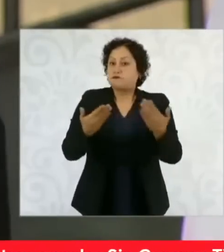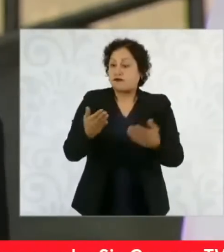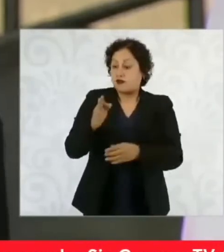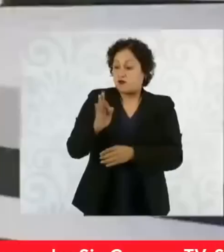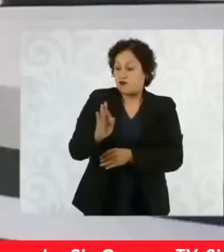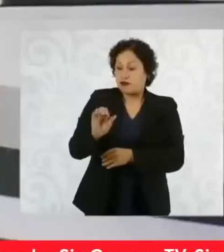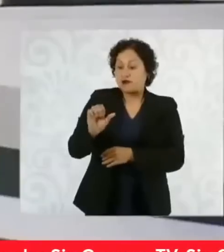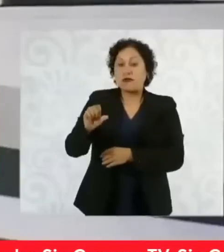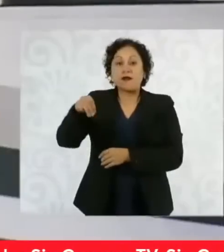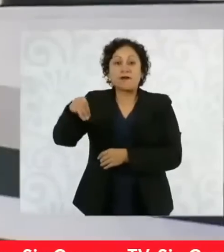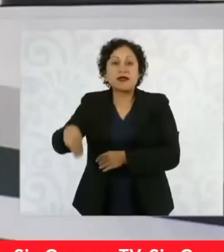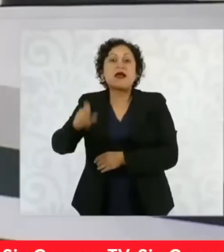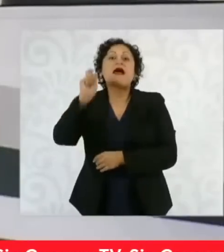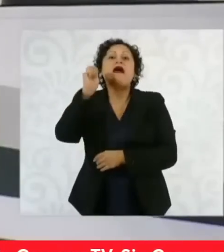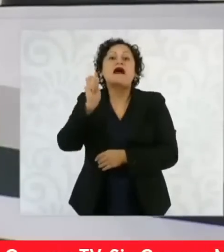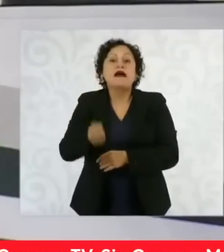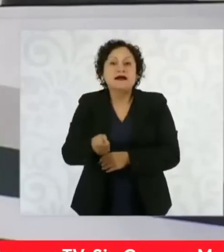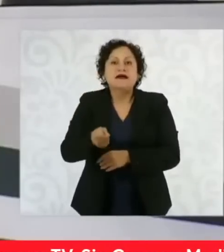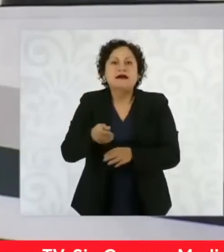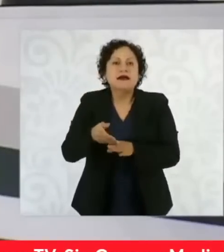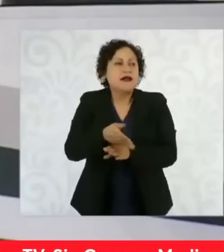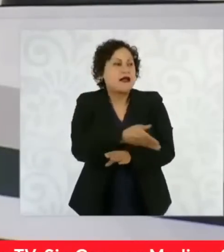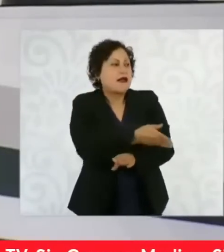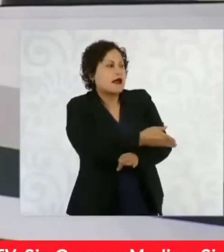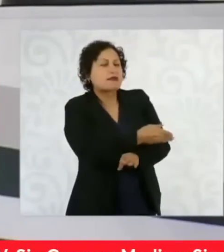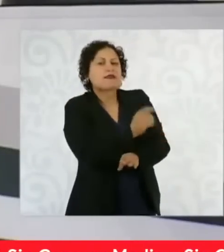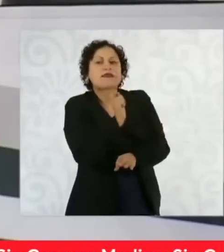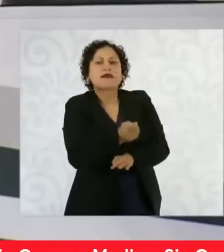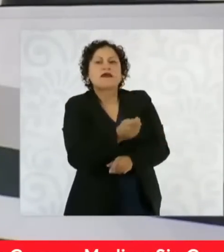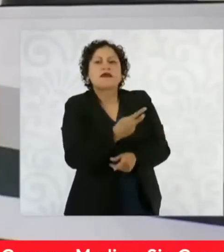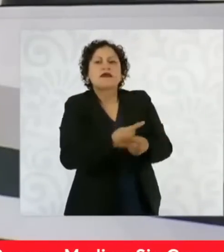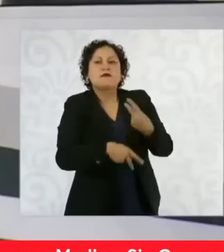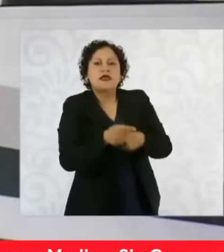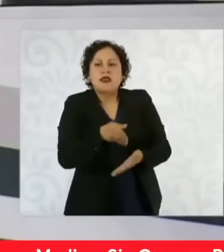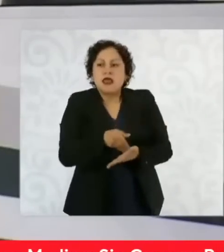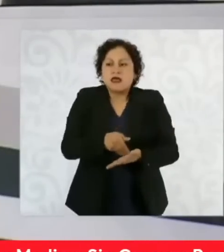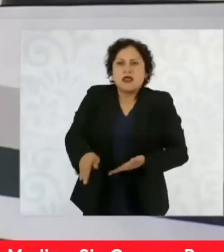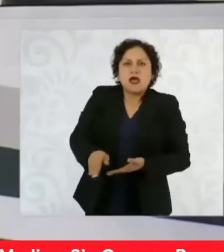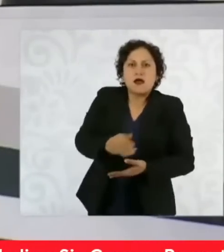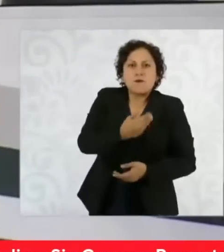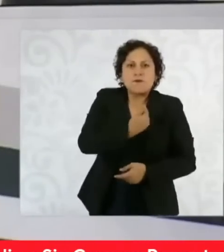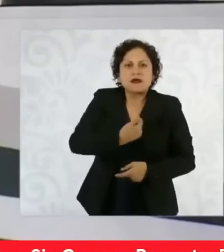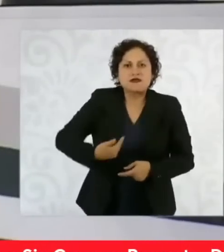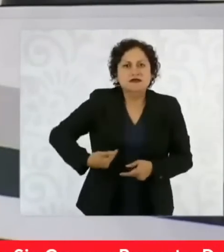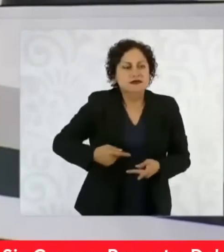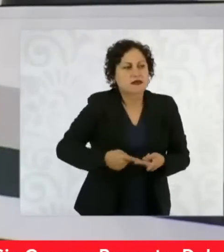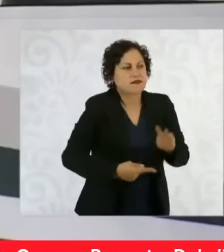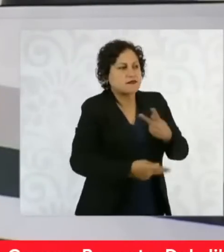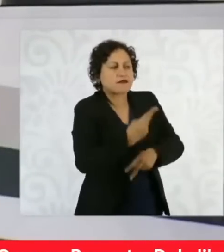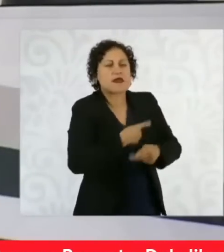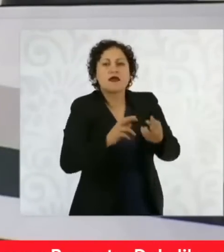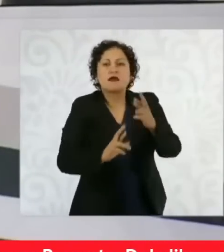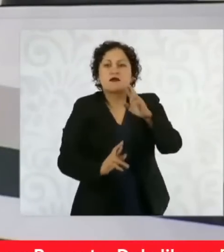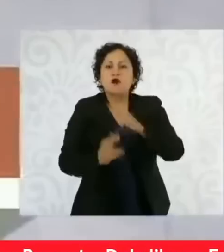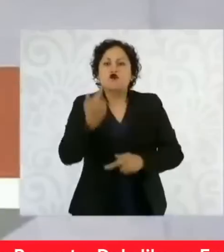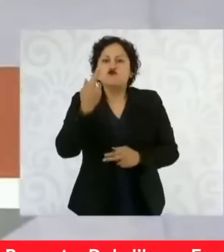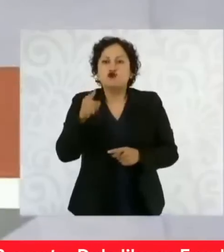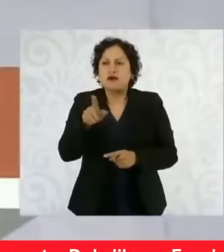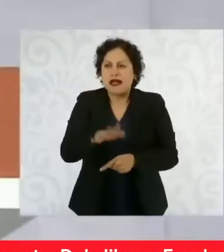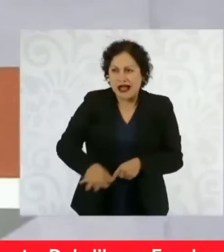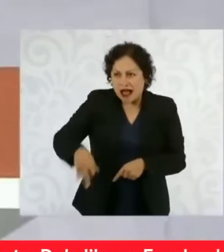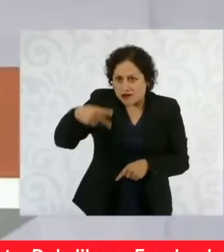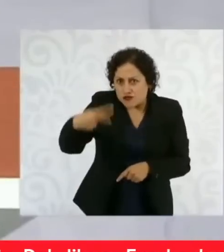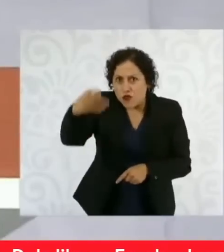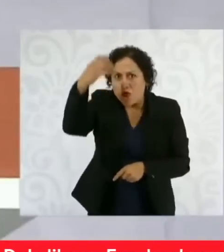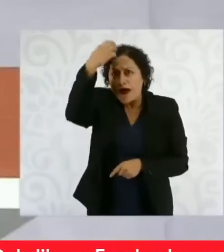mexicanas vienen de la lucha contra un golpe de Estado, vienen de una revolución social, viene